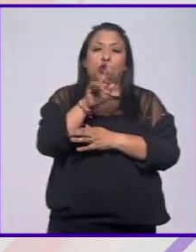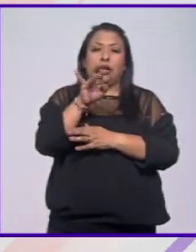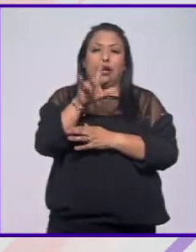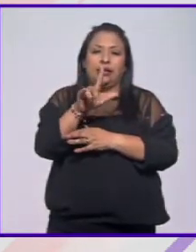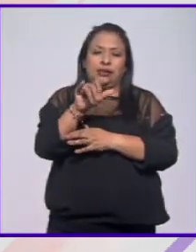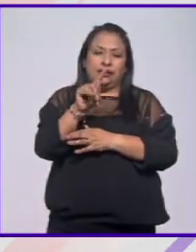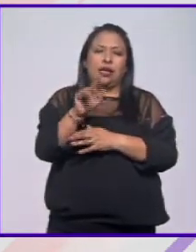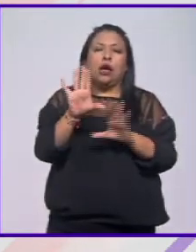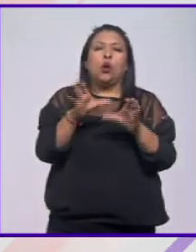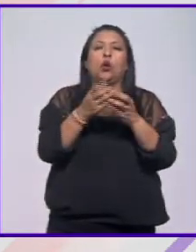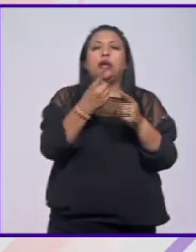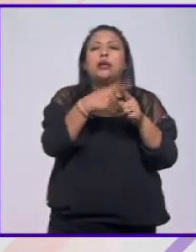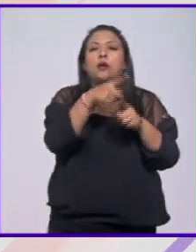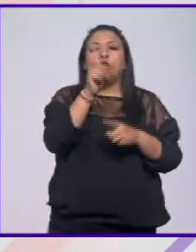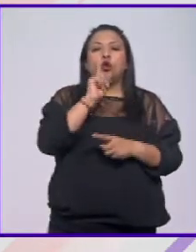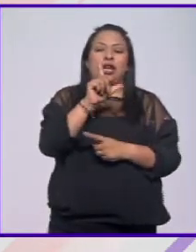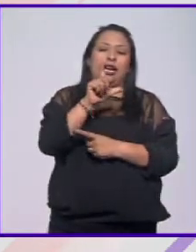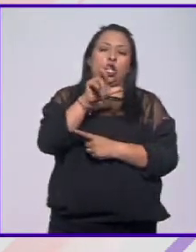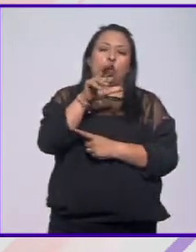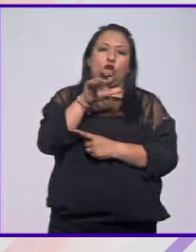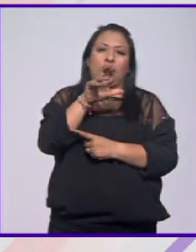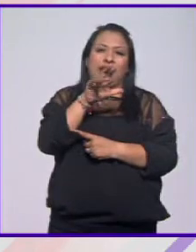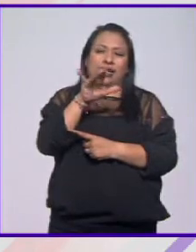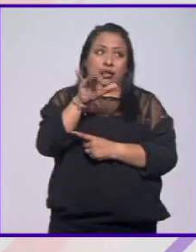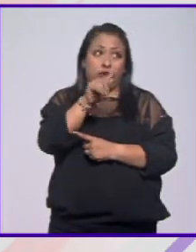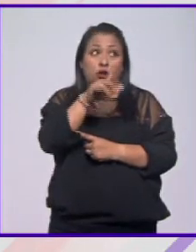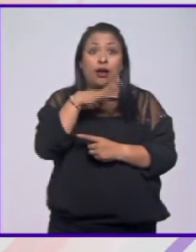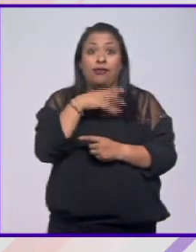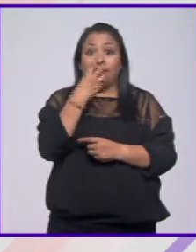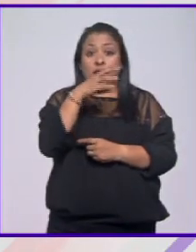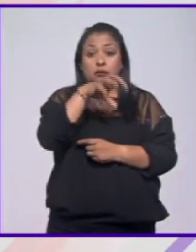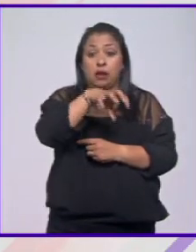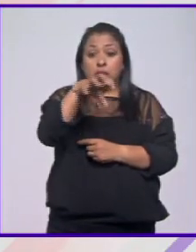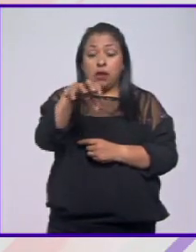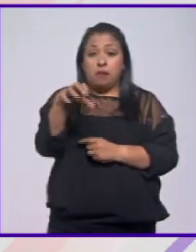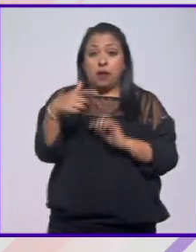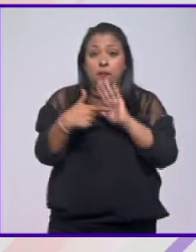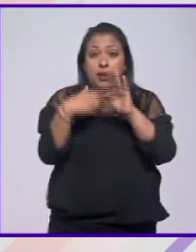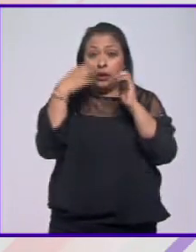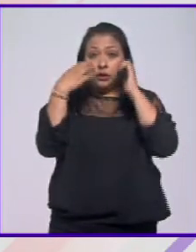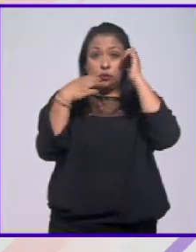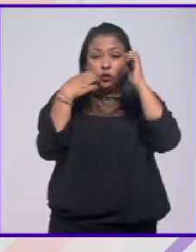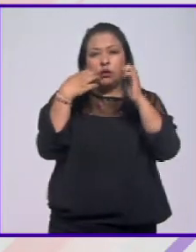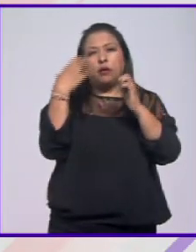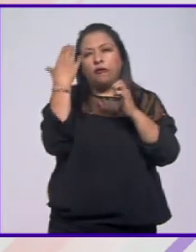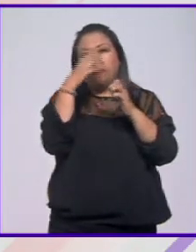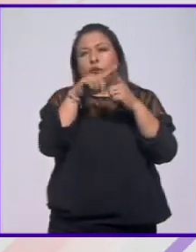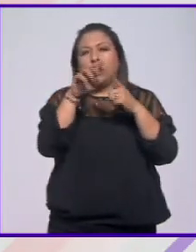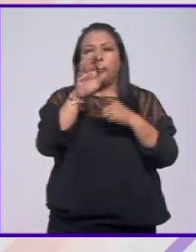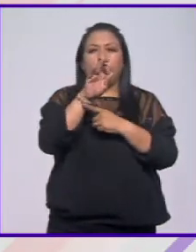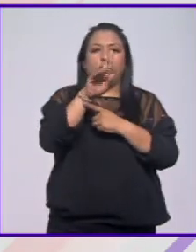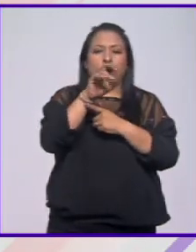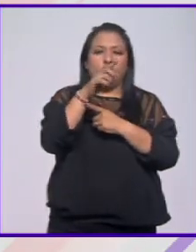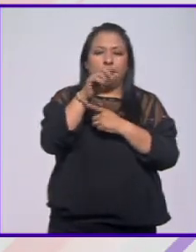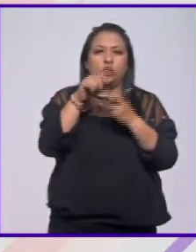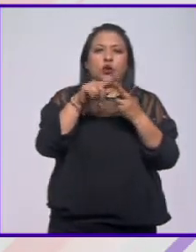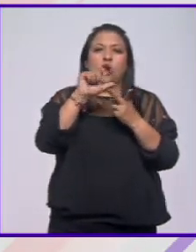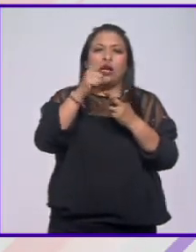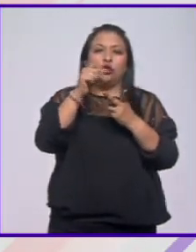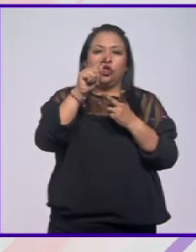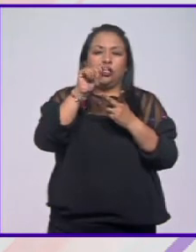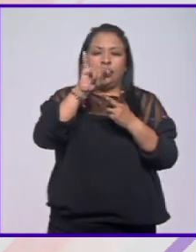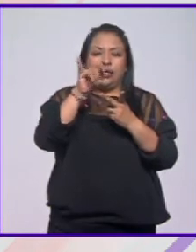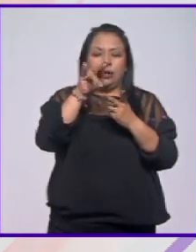Leonora Carrington. Organizada en tres núcleos, la muestra reúne acervos de fotógrafos como Flor Garduño, Agustín